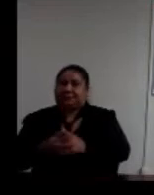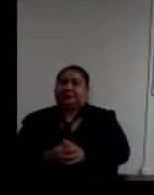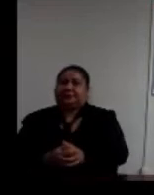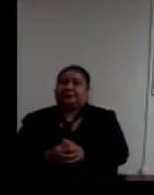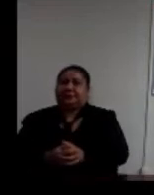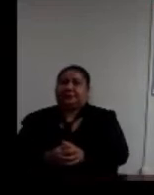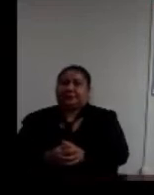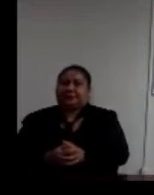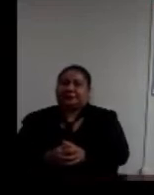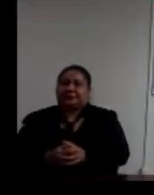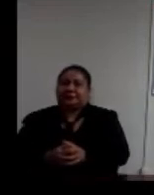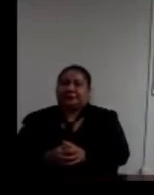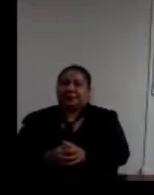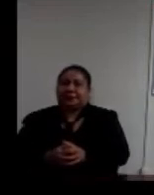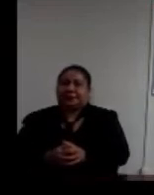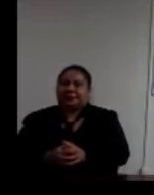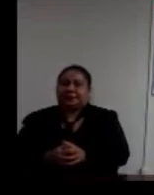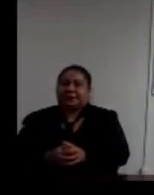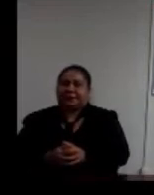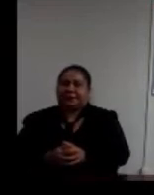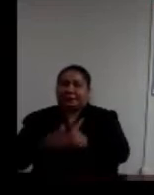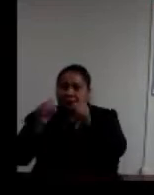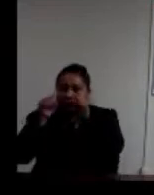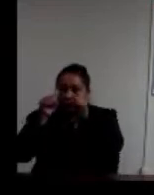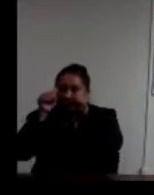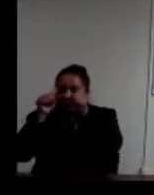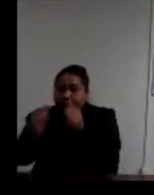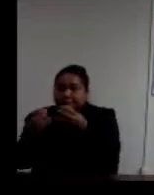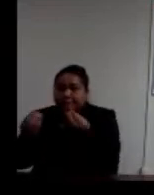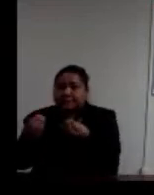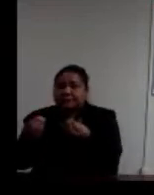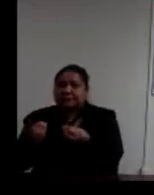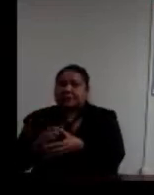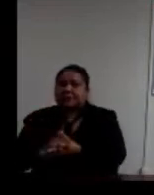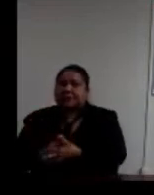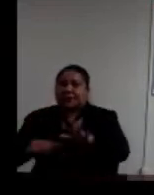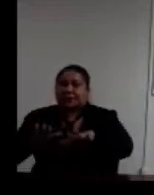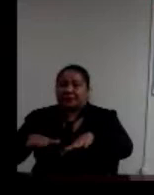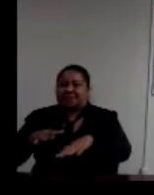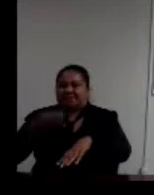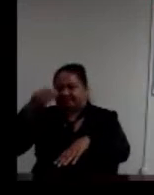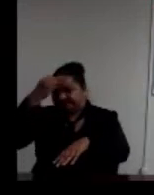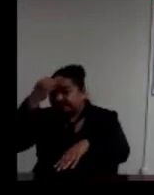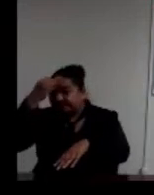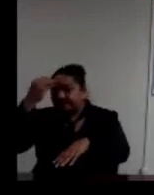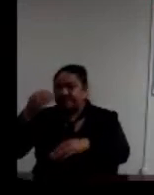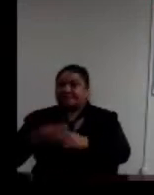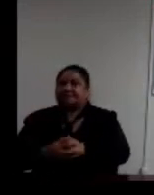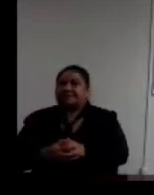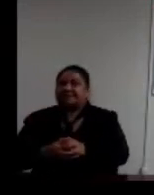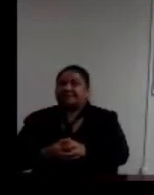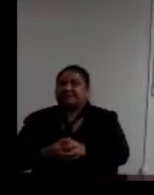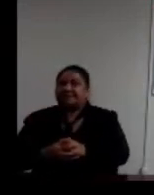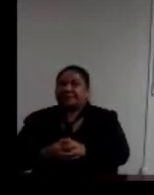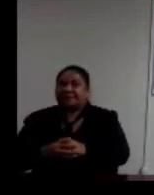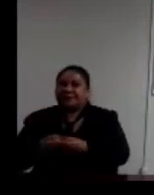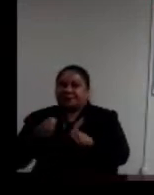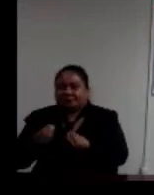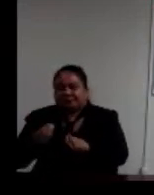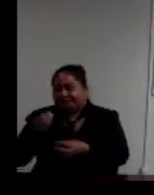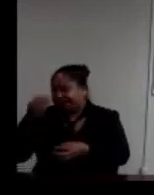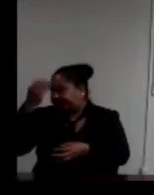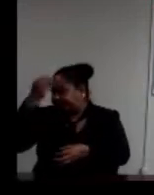dato cardinal que nos hace así, que nos llama mucho la atención, es la irritabilidad. Pasa de ser irritable a